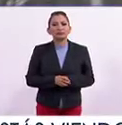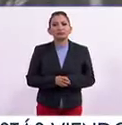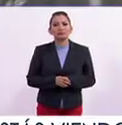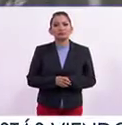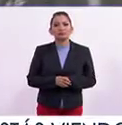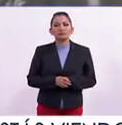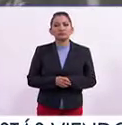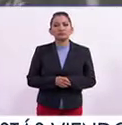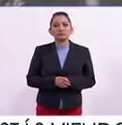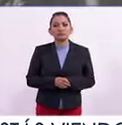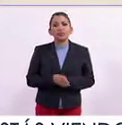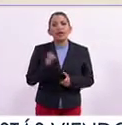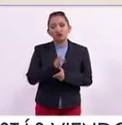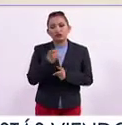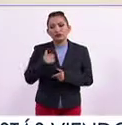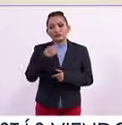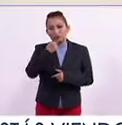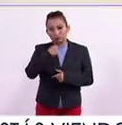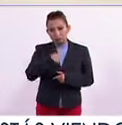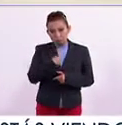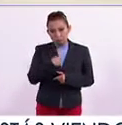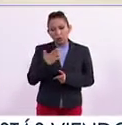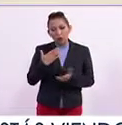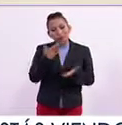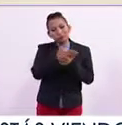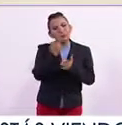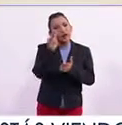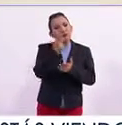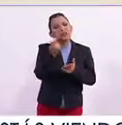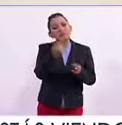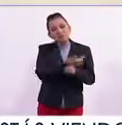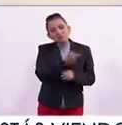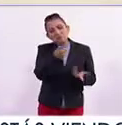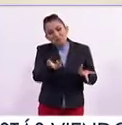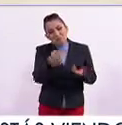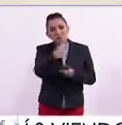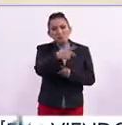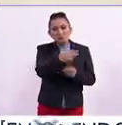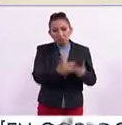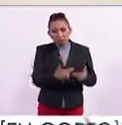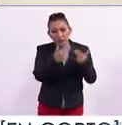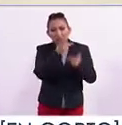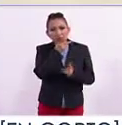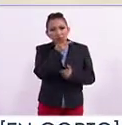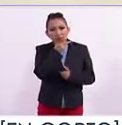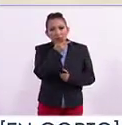entonces fui para ver de qué se trataba y qué hacía. Y